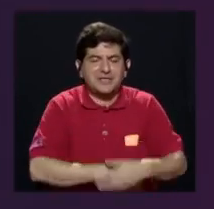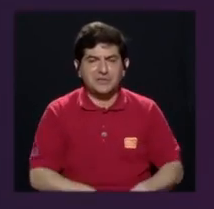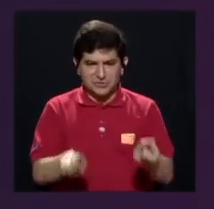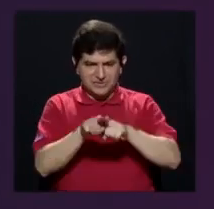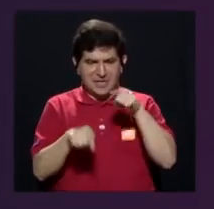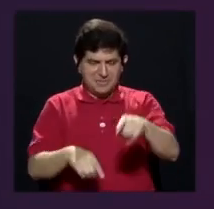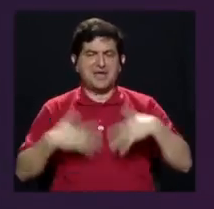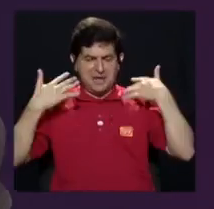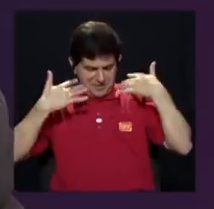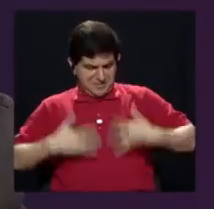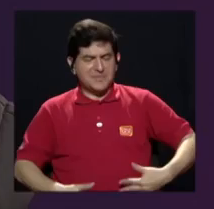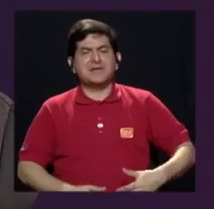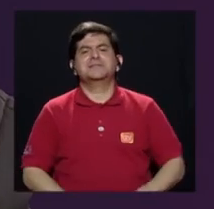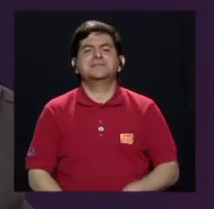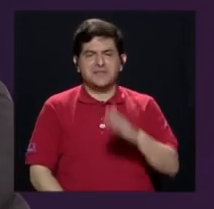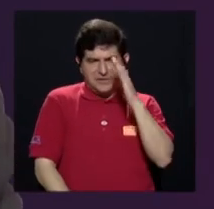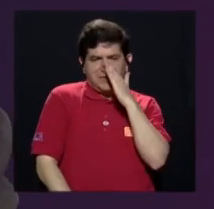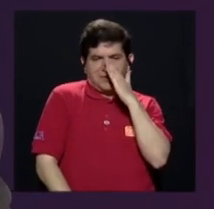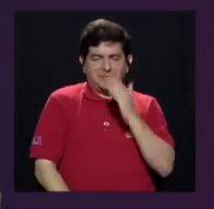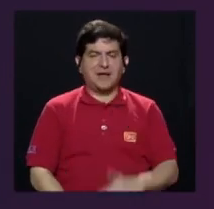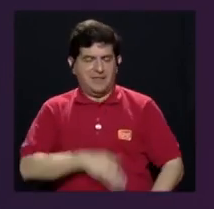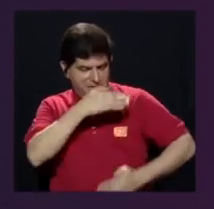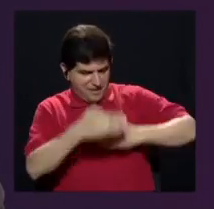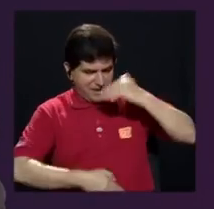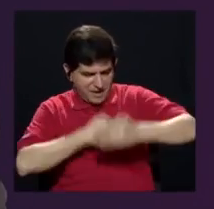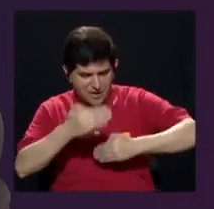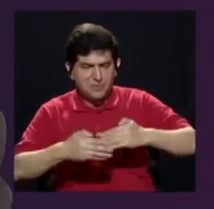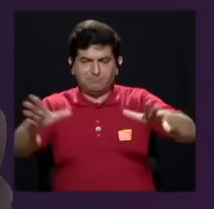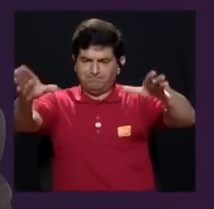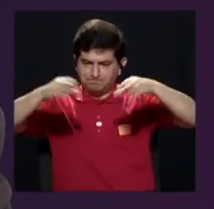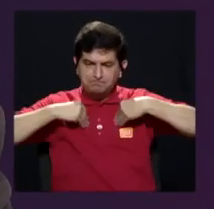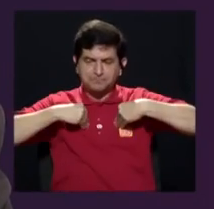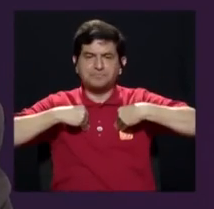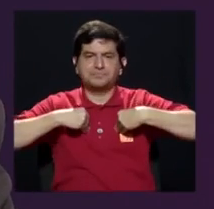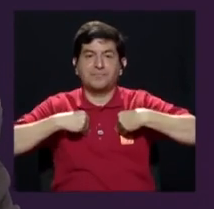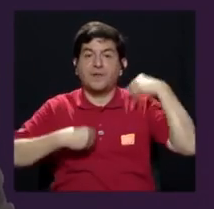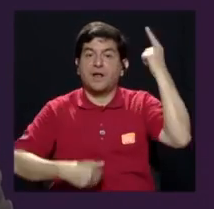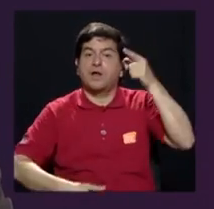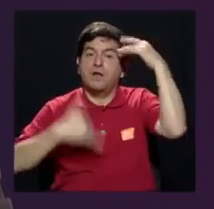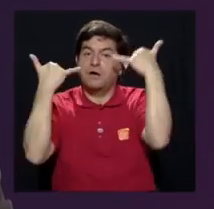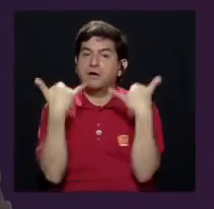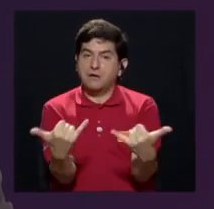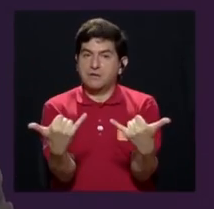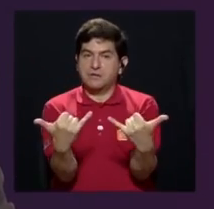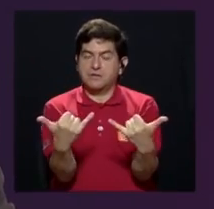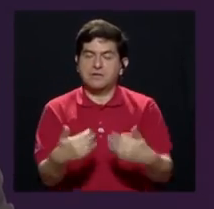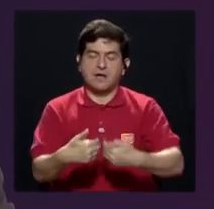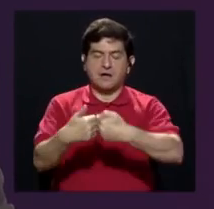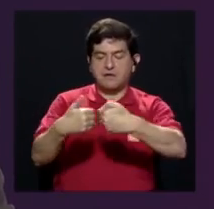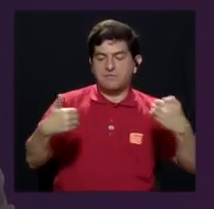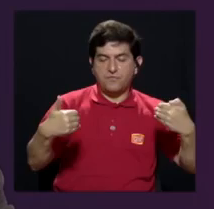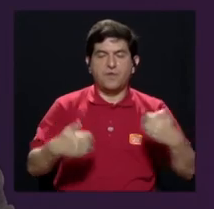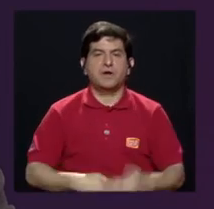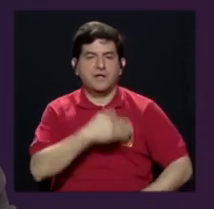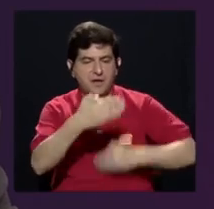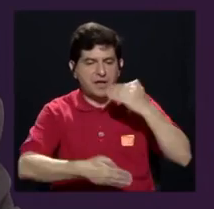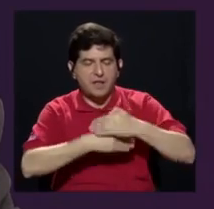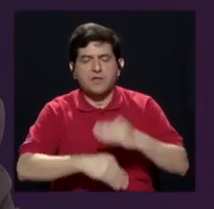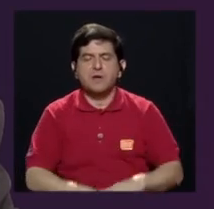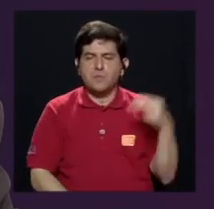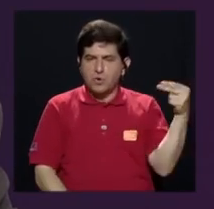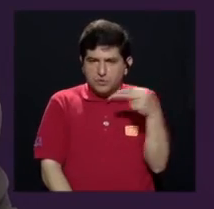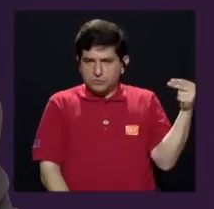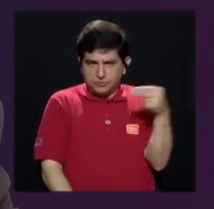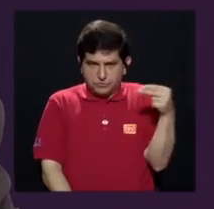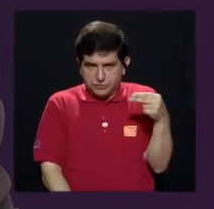él también por decirlo así que asuma todo el proceso eso desde luego que ya al margen de todos los fenómenos hormonales